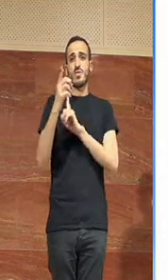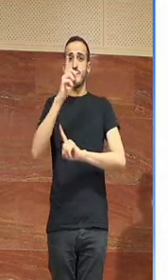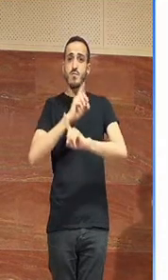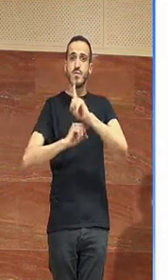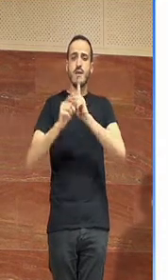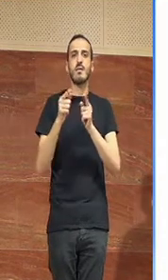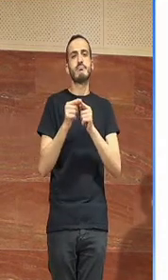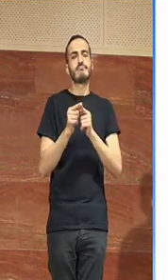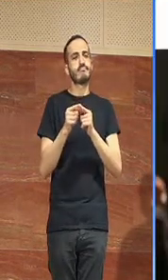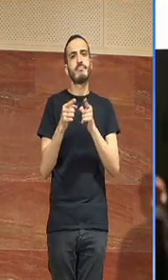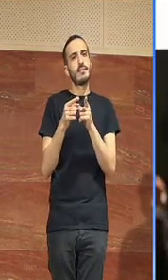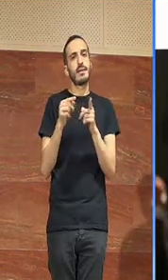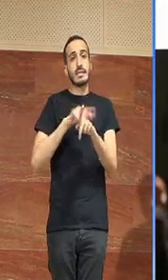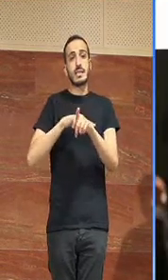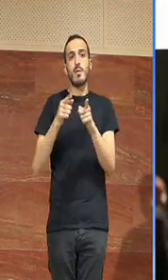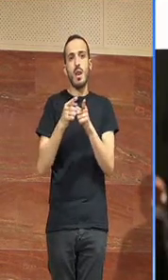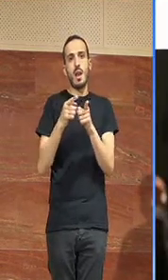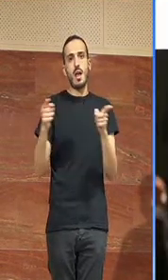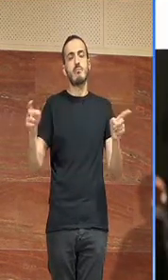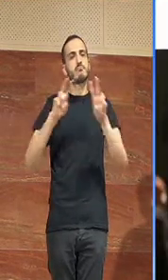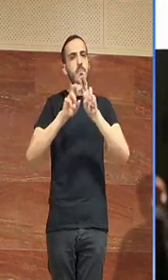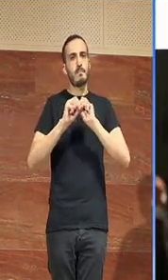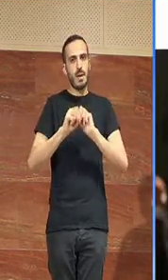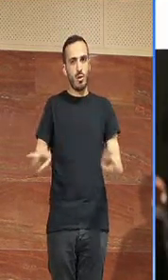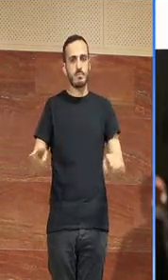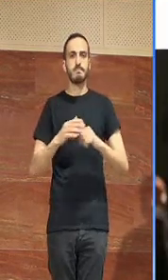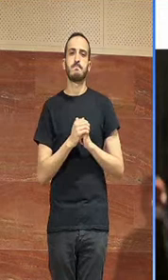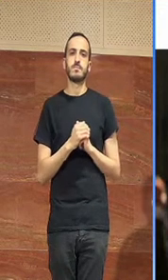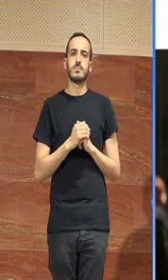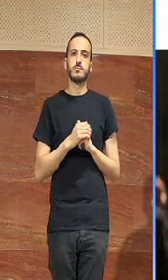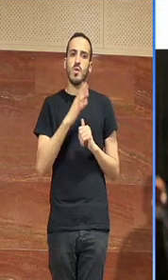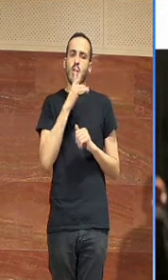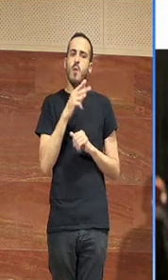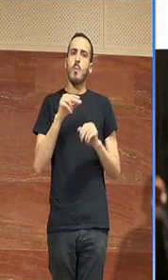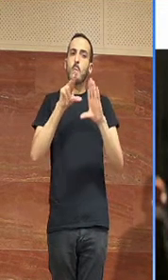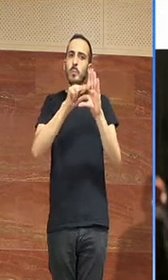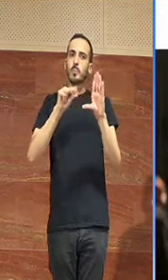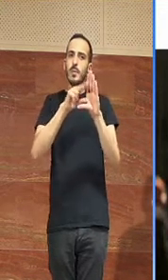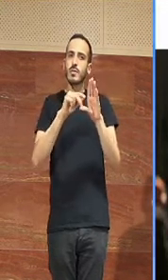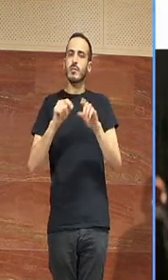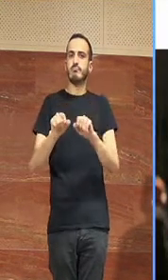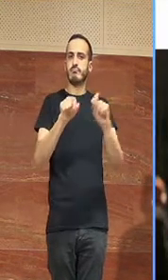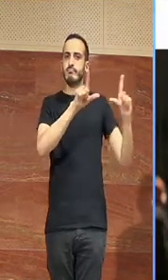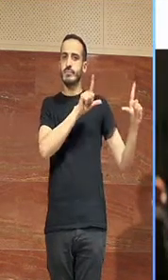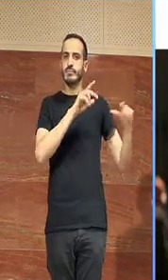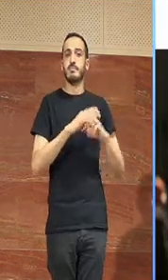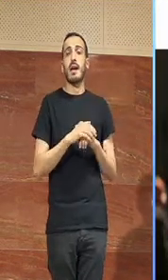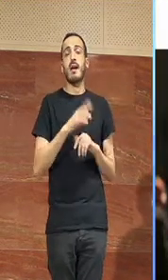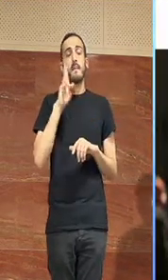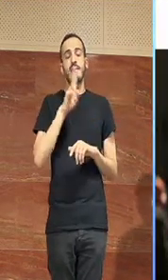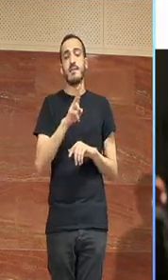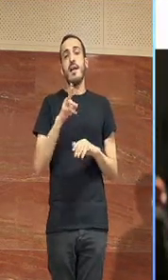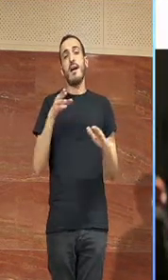con discapacidad. Os voy a poner, si os parece, un pequeño vídeo que se llama Haciendo visible la